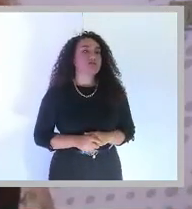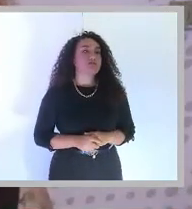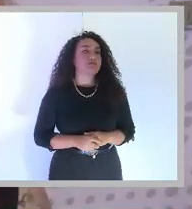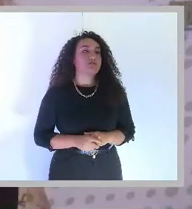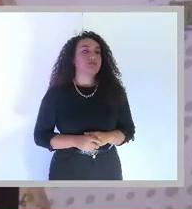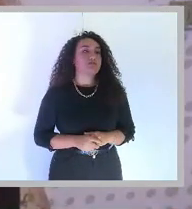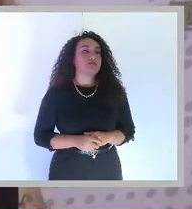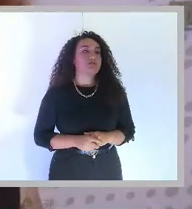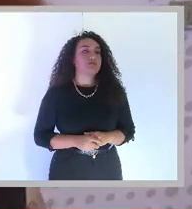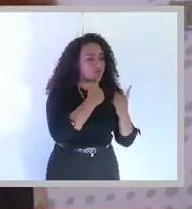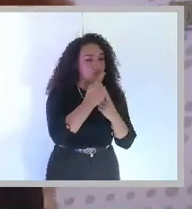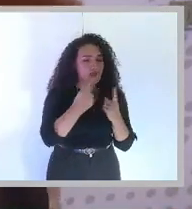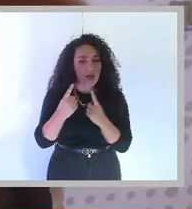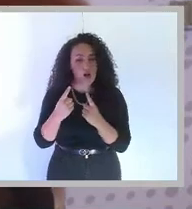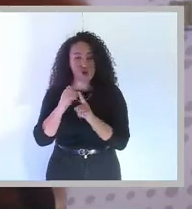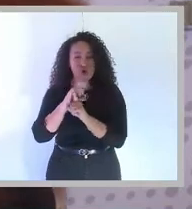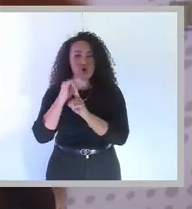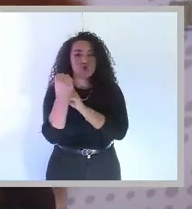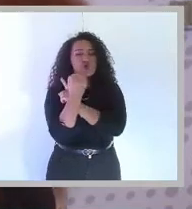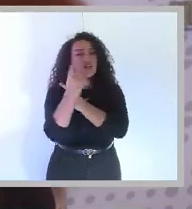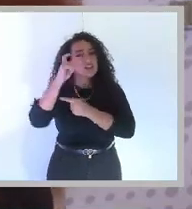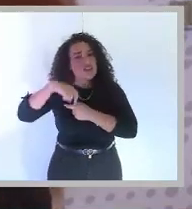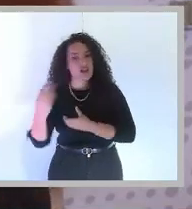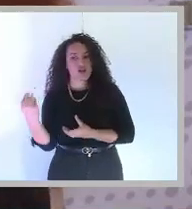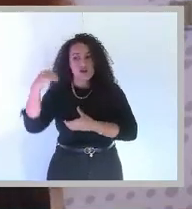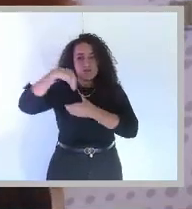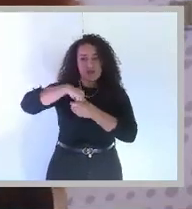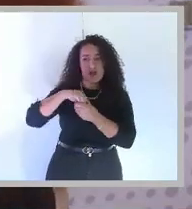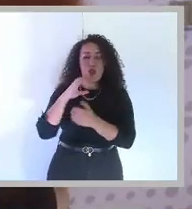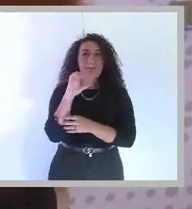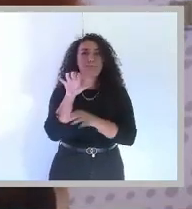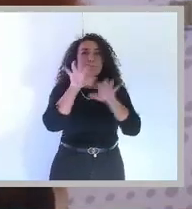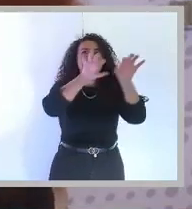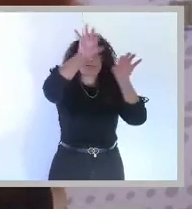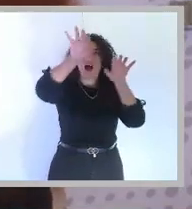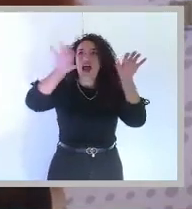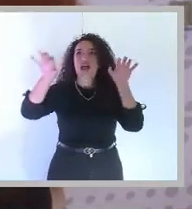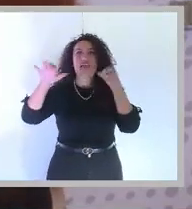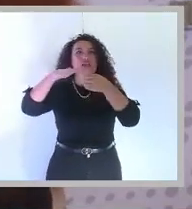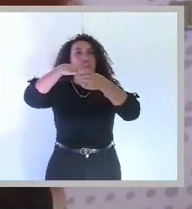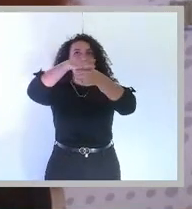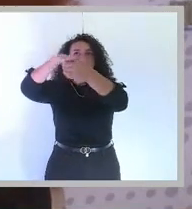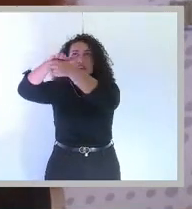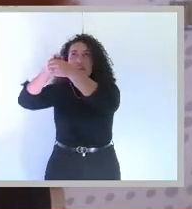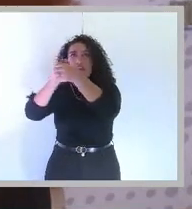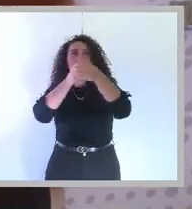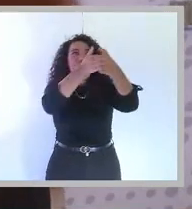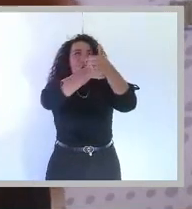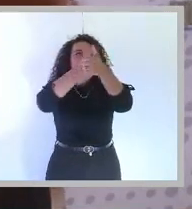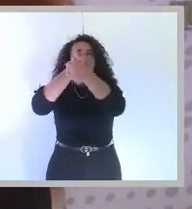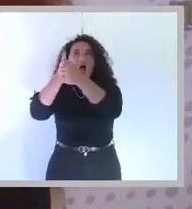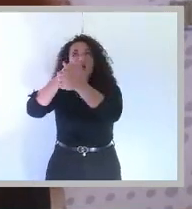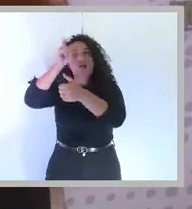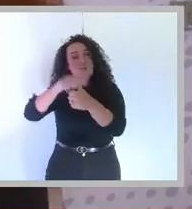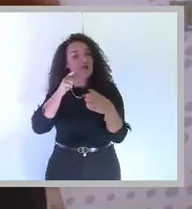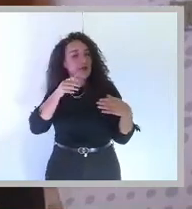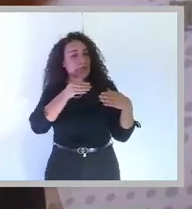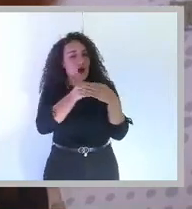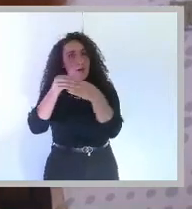social a las necesidades nacionales es clave para garantizar la apropiación